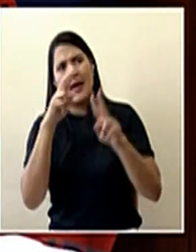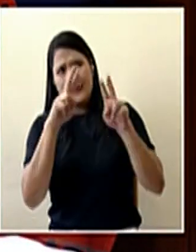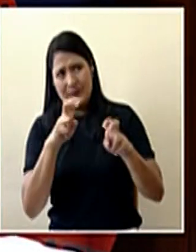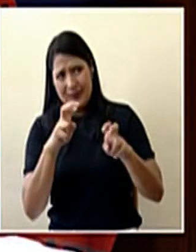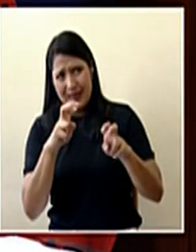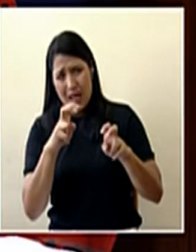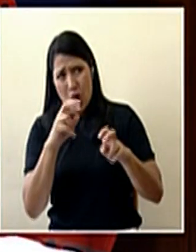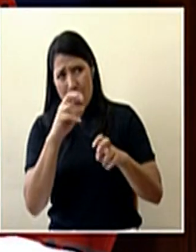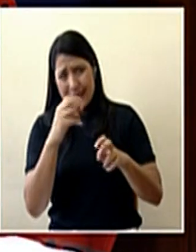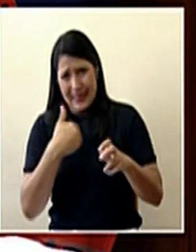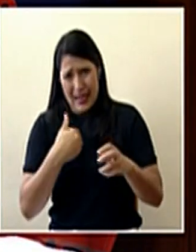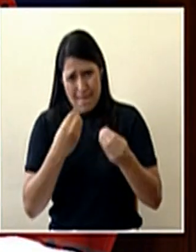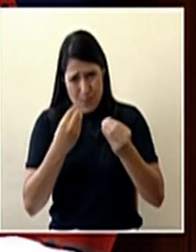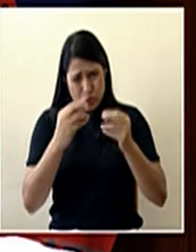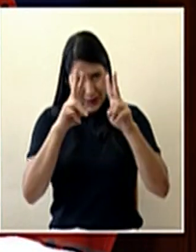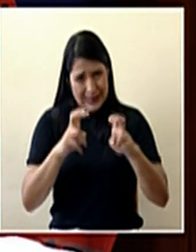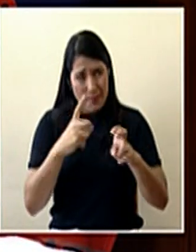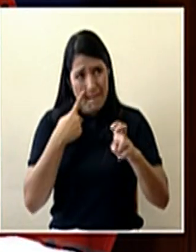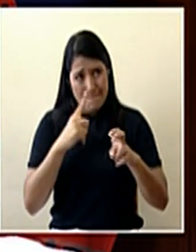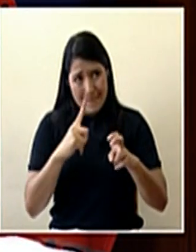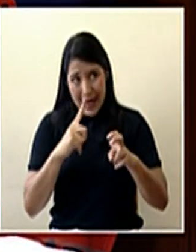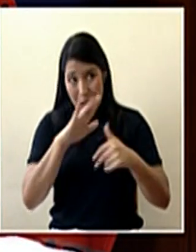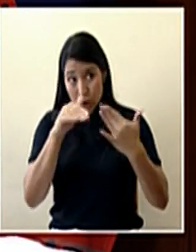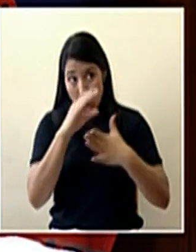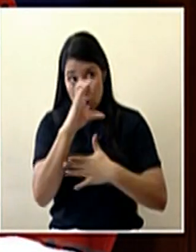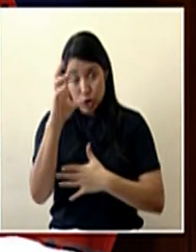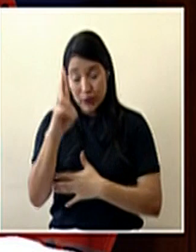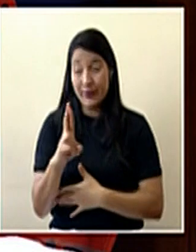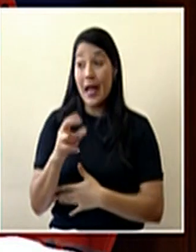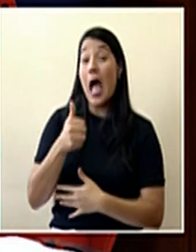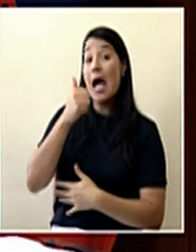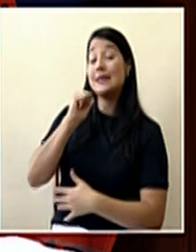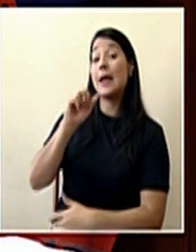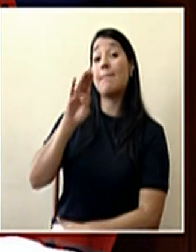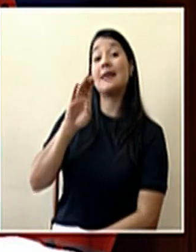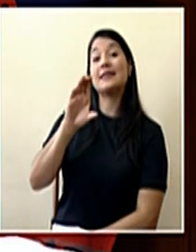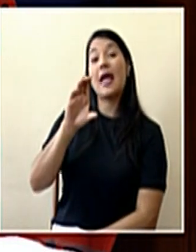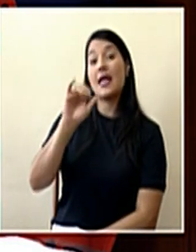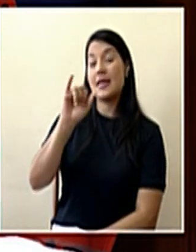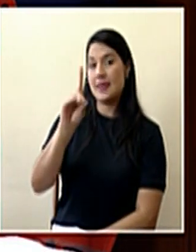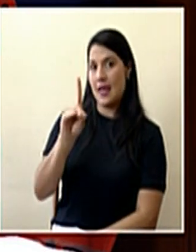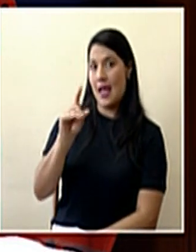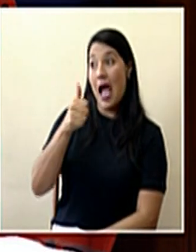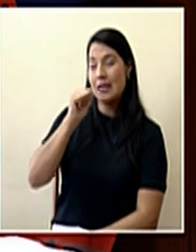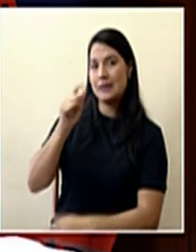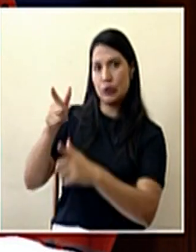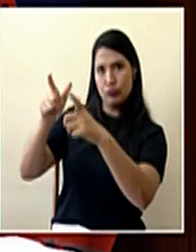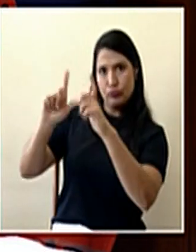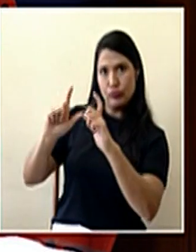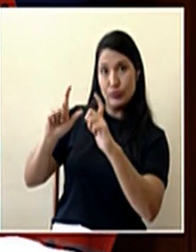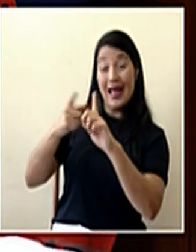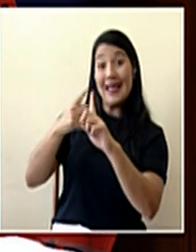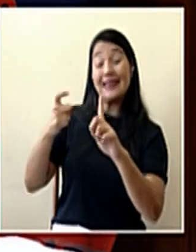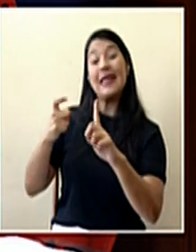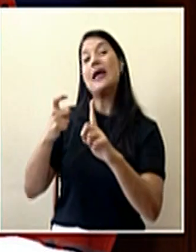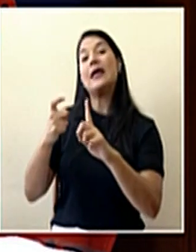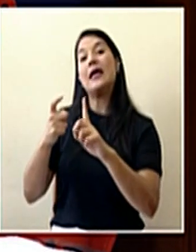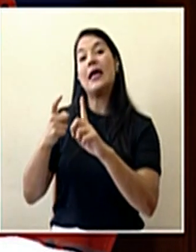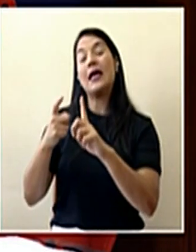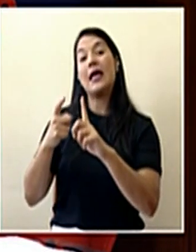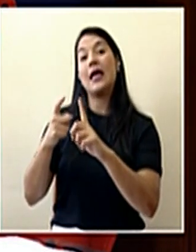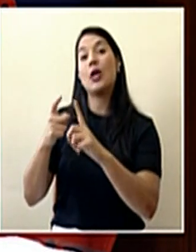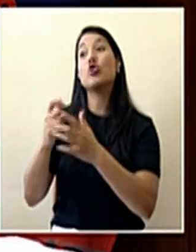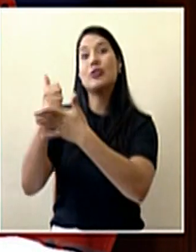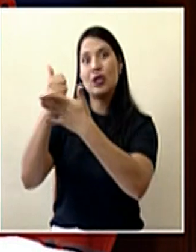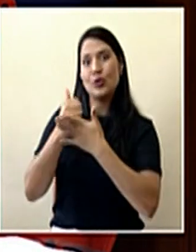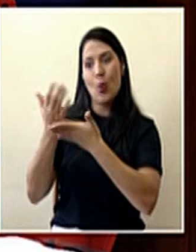población? Ayer recibimos una donación de parte del BCIE que trajo la Fuerza Armada de Honduras al país.